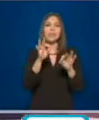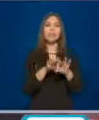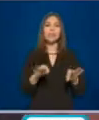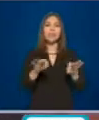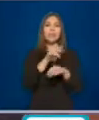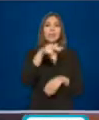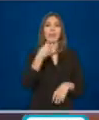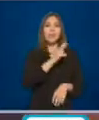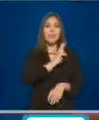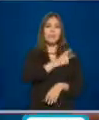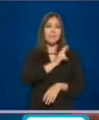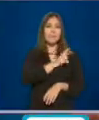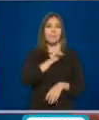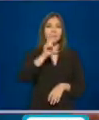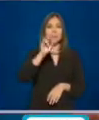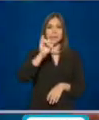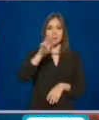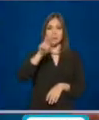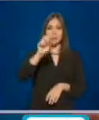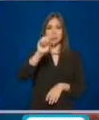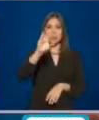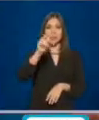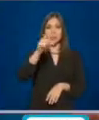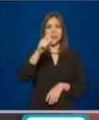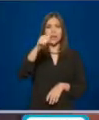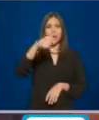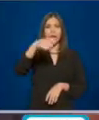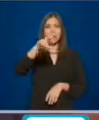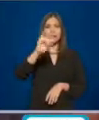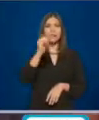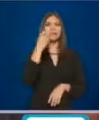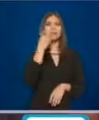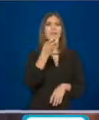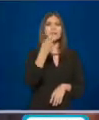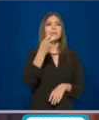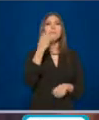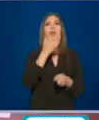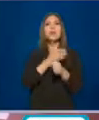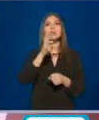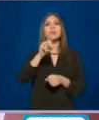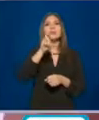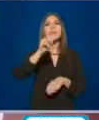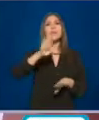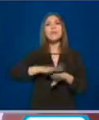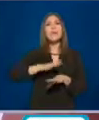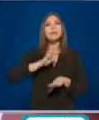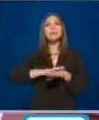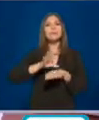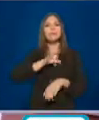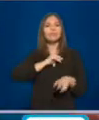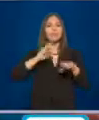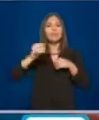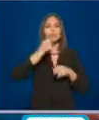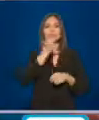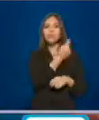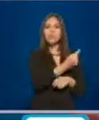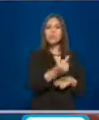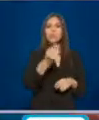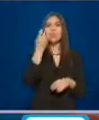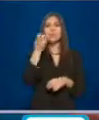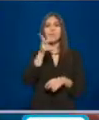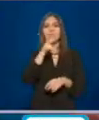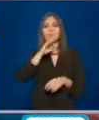unos brotes recientemente y está llamando la atención entonces de los padres y por supuesto de la comunidad médica para atender